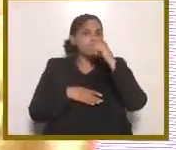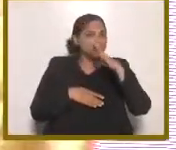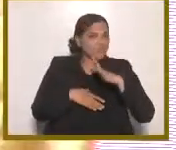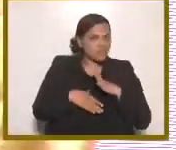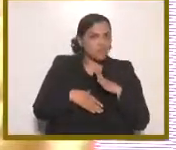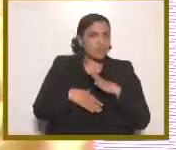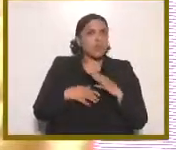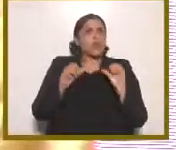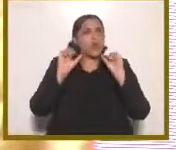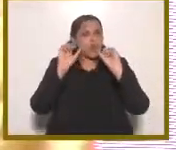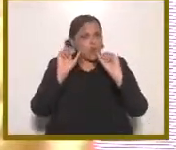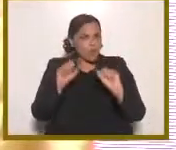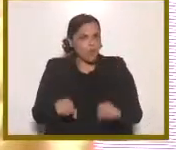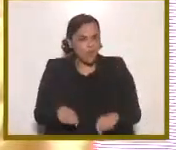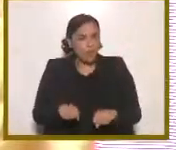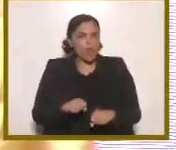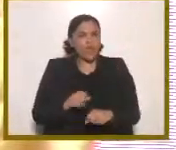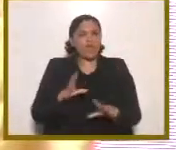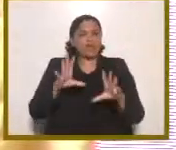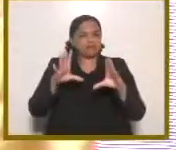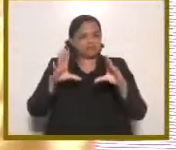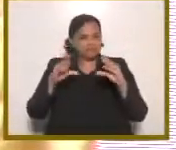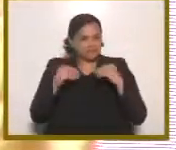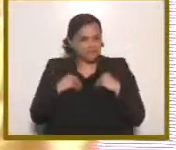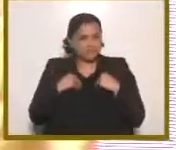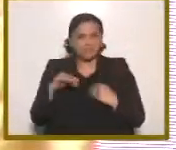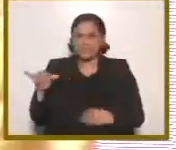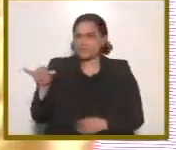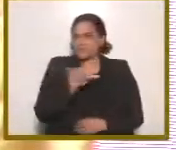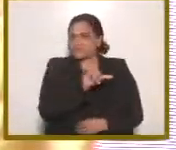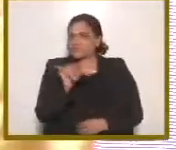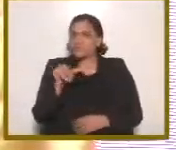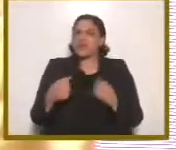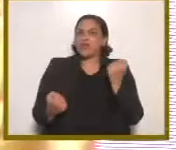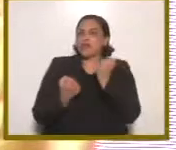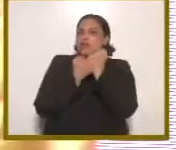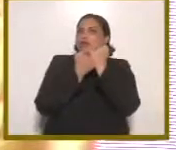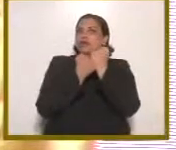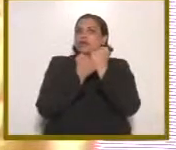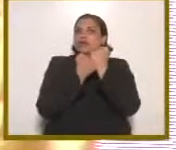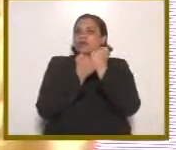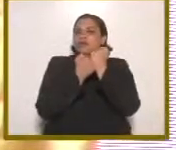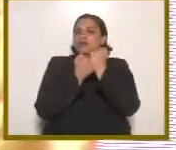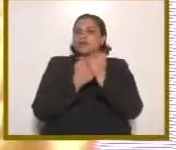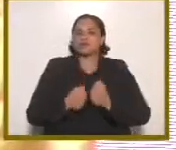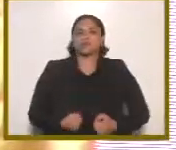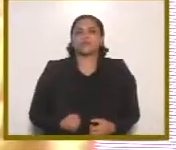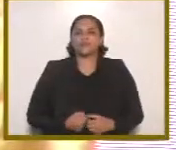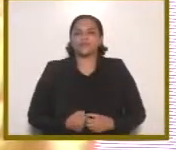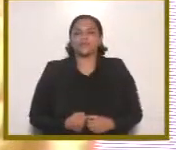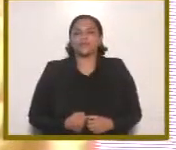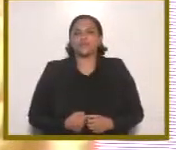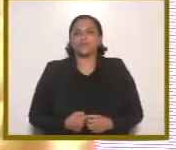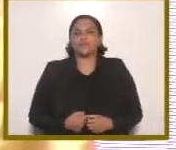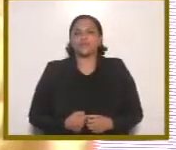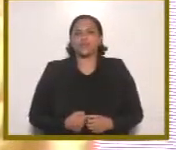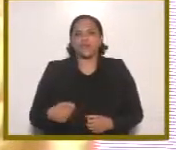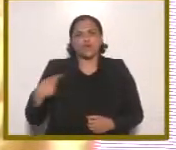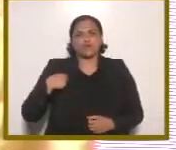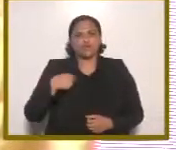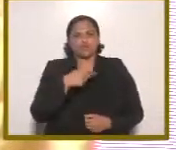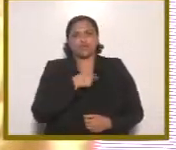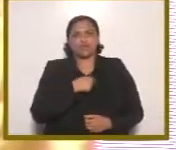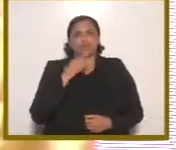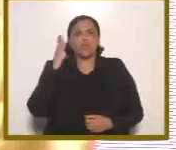lo pueda suscribir como apoyo a lo que vamos a dar